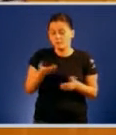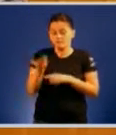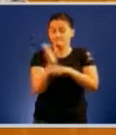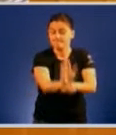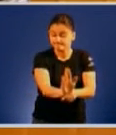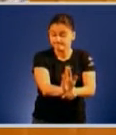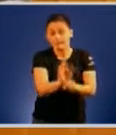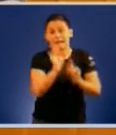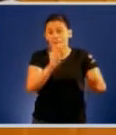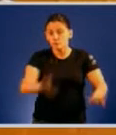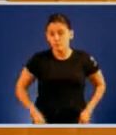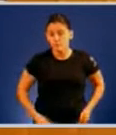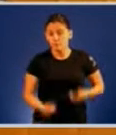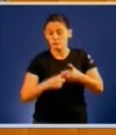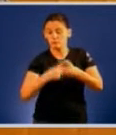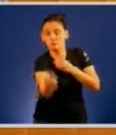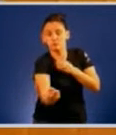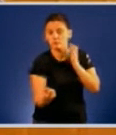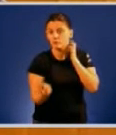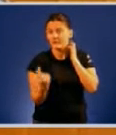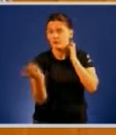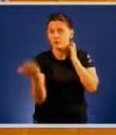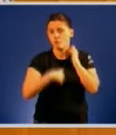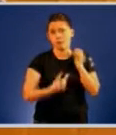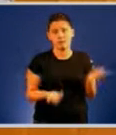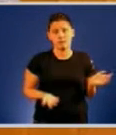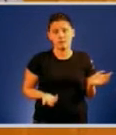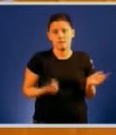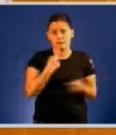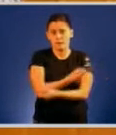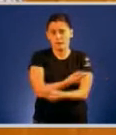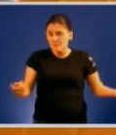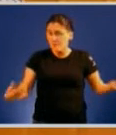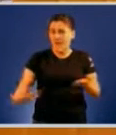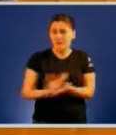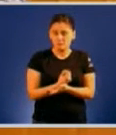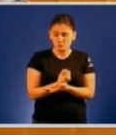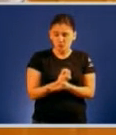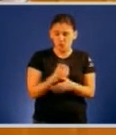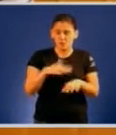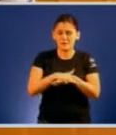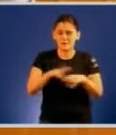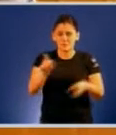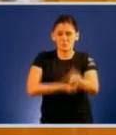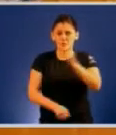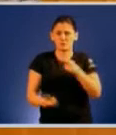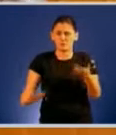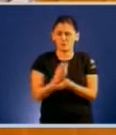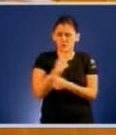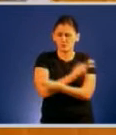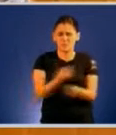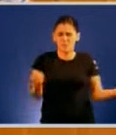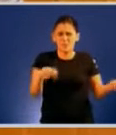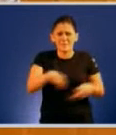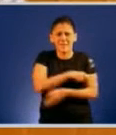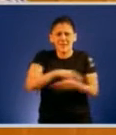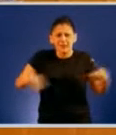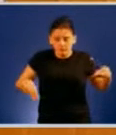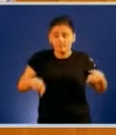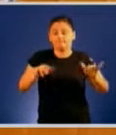aceptades, quedades en fora de xogo, non hai diñeiro. Así estades dicindo absolutamente a todo o tecido asociativo en Galicia. E así